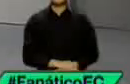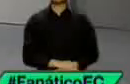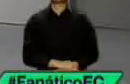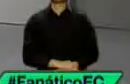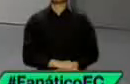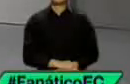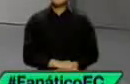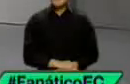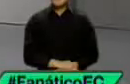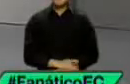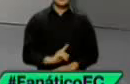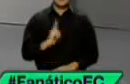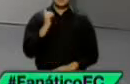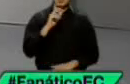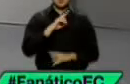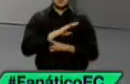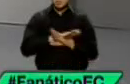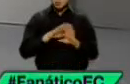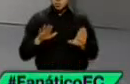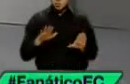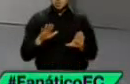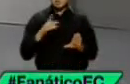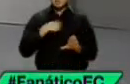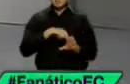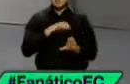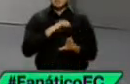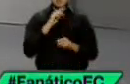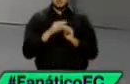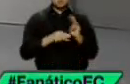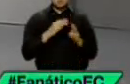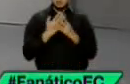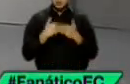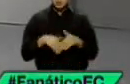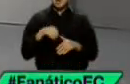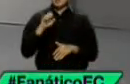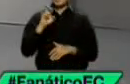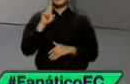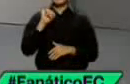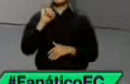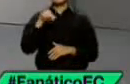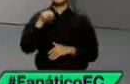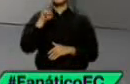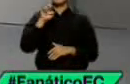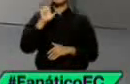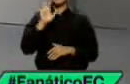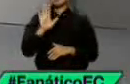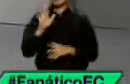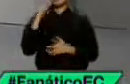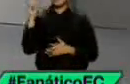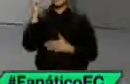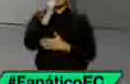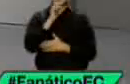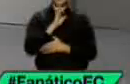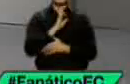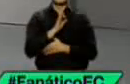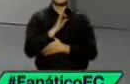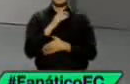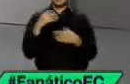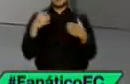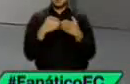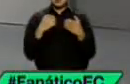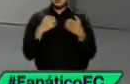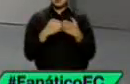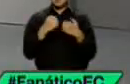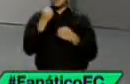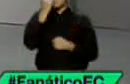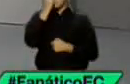Y no fue la única noticia que dio la vuelta en España y en el mundo, porque Luis Enrique fue presentado oficialmente ya como técnico de la selección